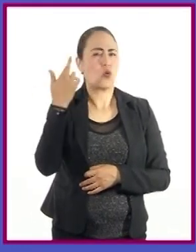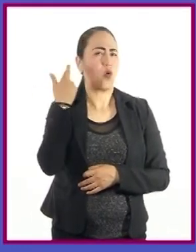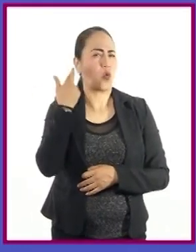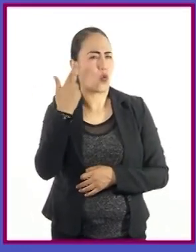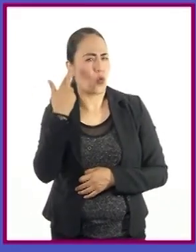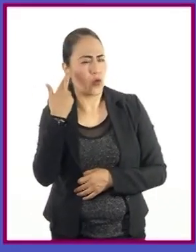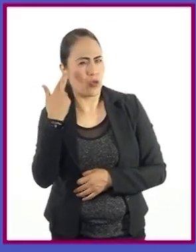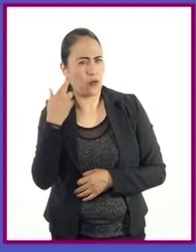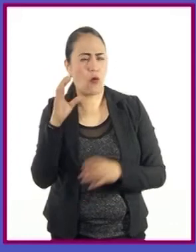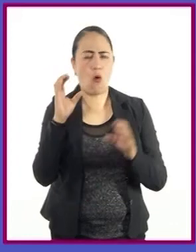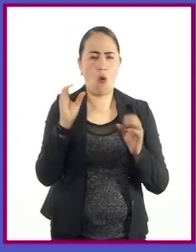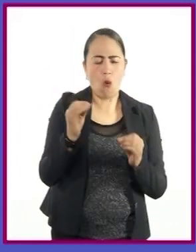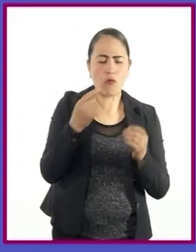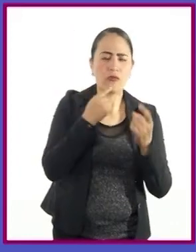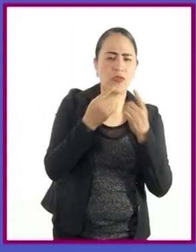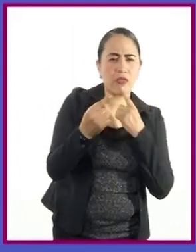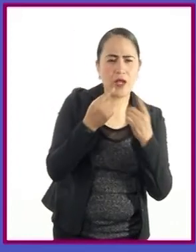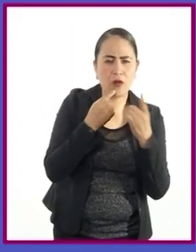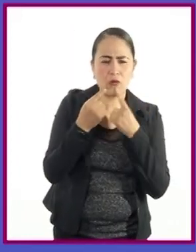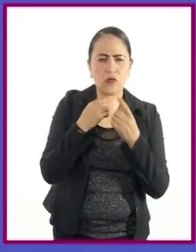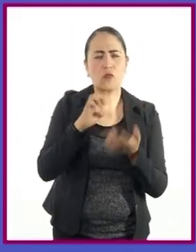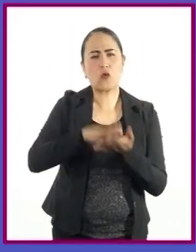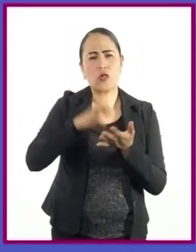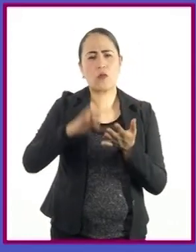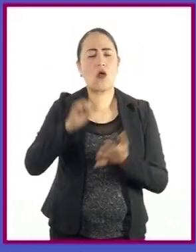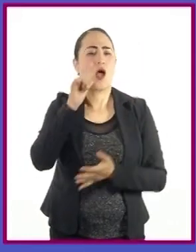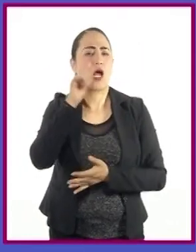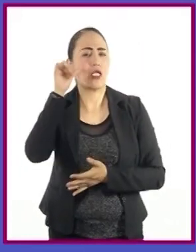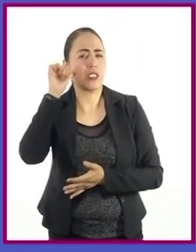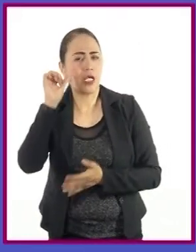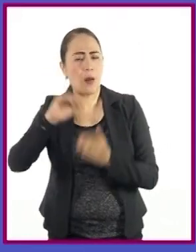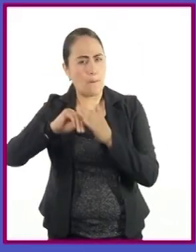con expresiones en los diálogos como ayer por la mañana.